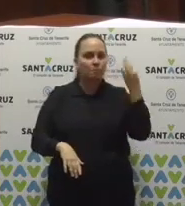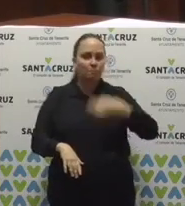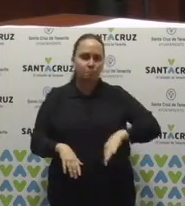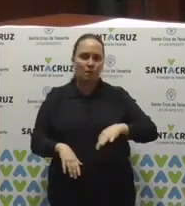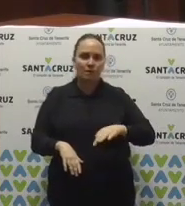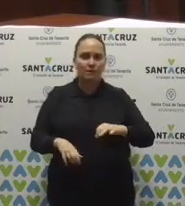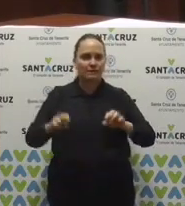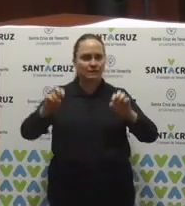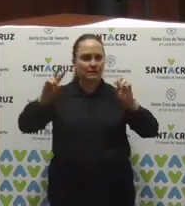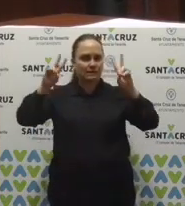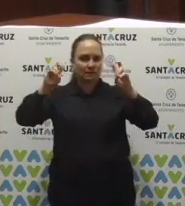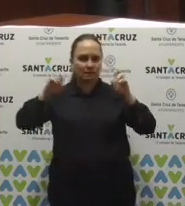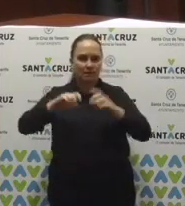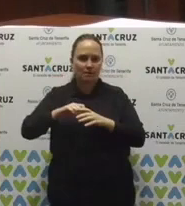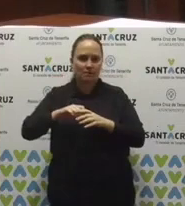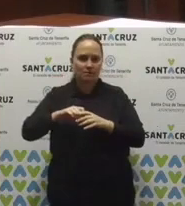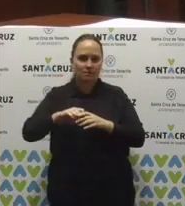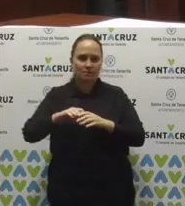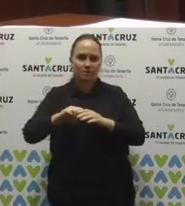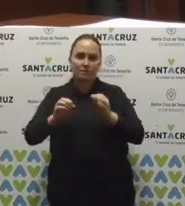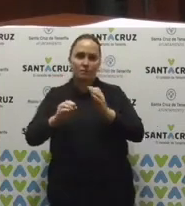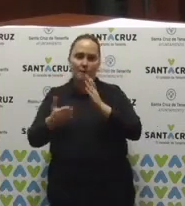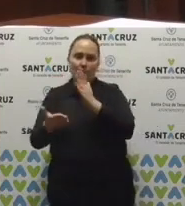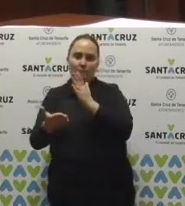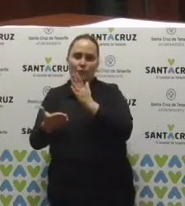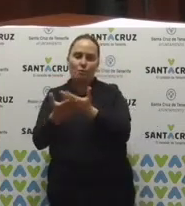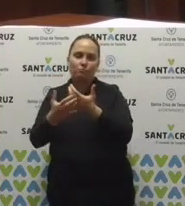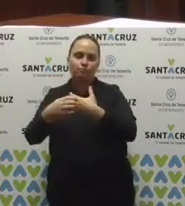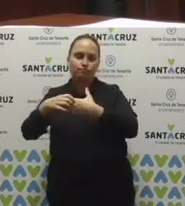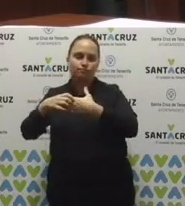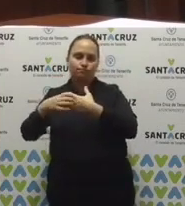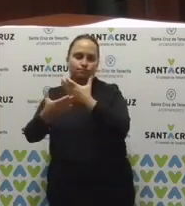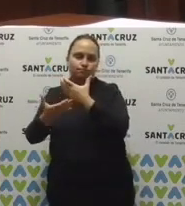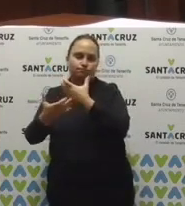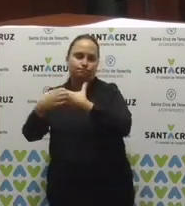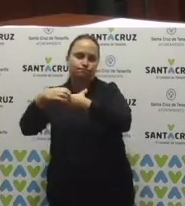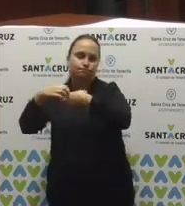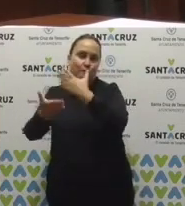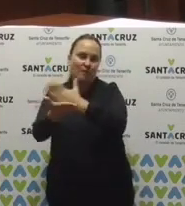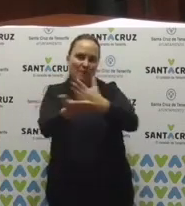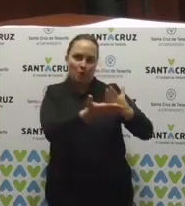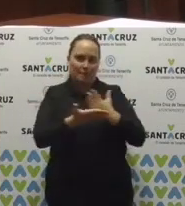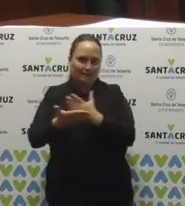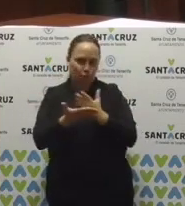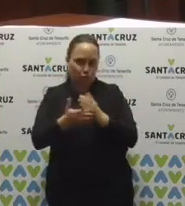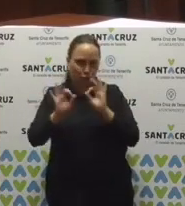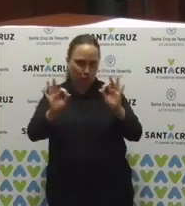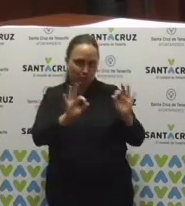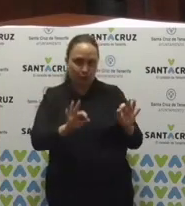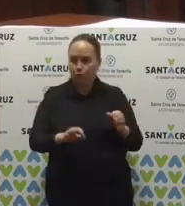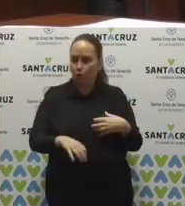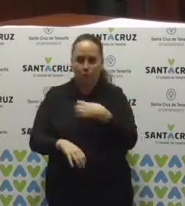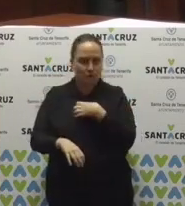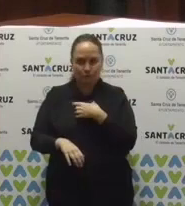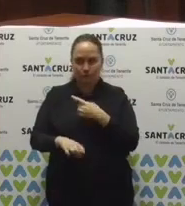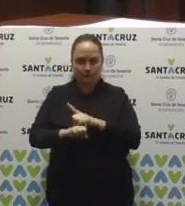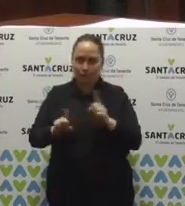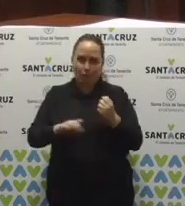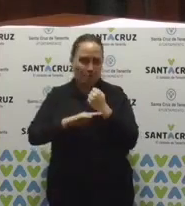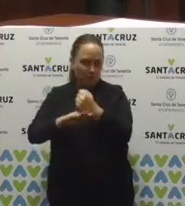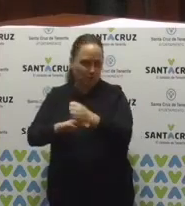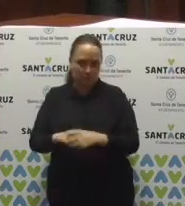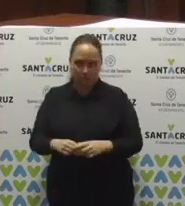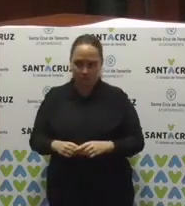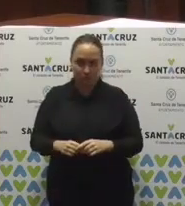individual del objeto de contrato por tanto en este punto pues tampoco podemos ni muchísimo menos apoyarlo y